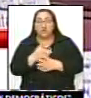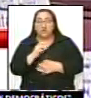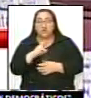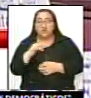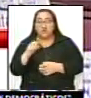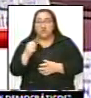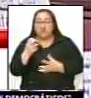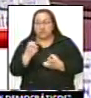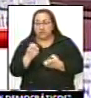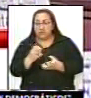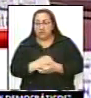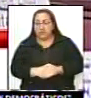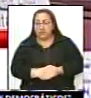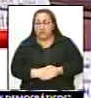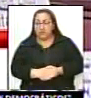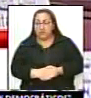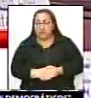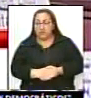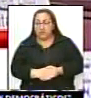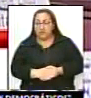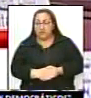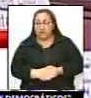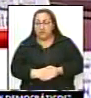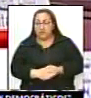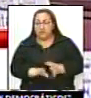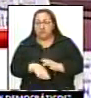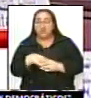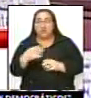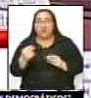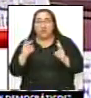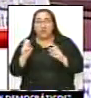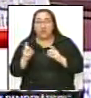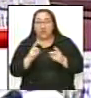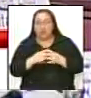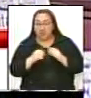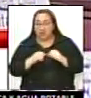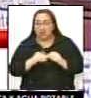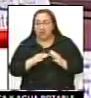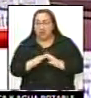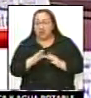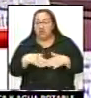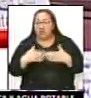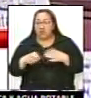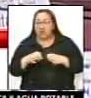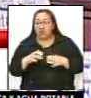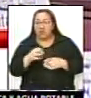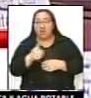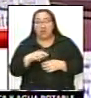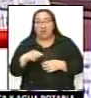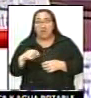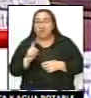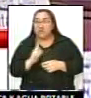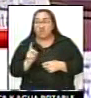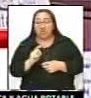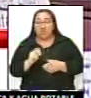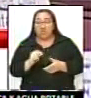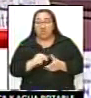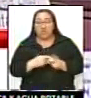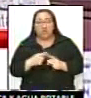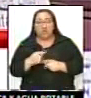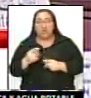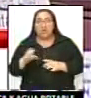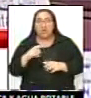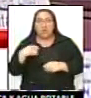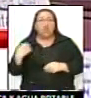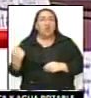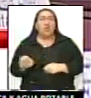quisiera que, digamos, no salgamos del debate del tema para mantenernos en que sí se pueden hacer APPs, porque si no vamos a terminar